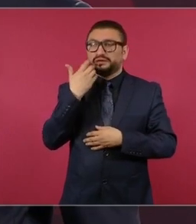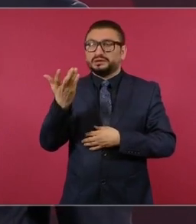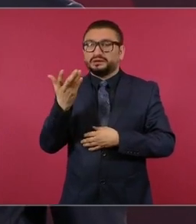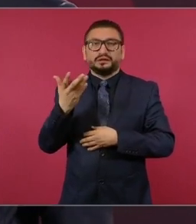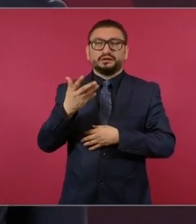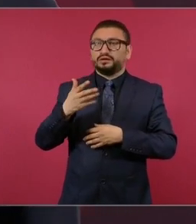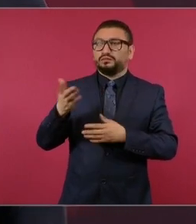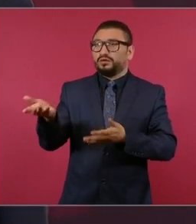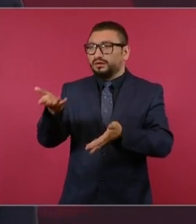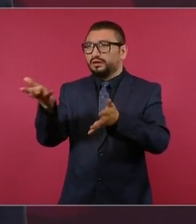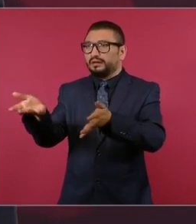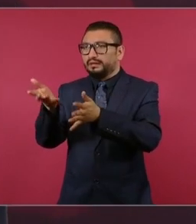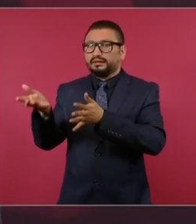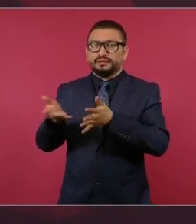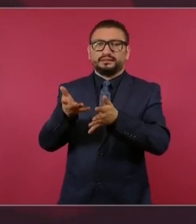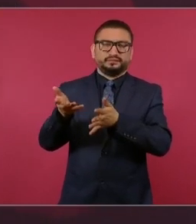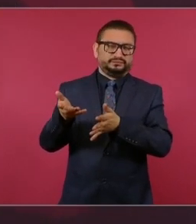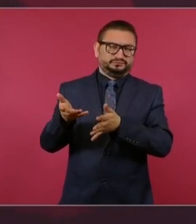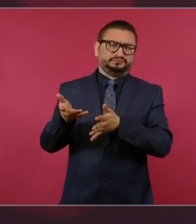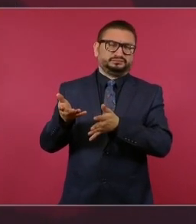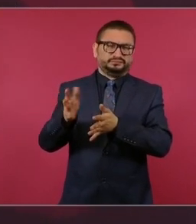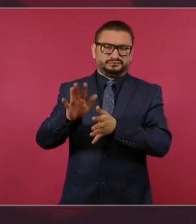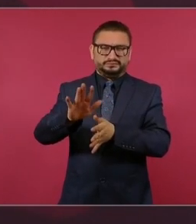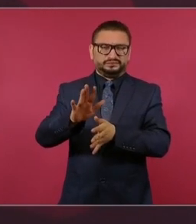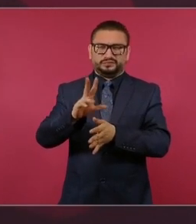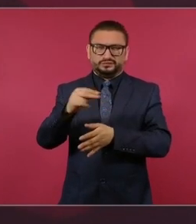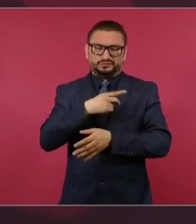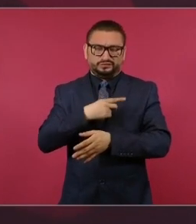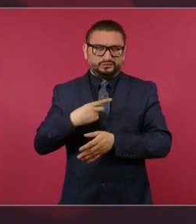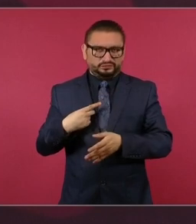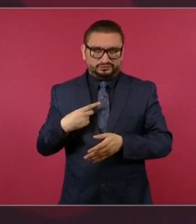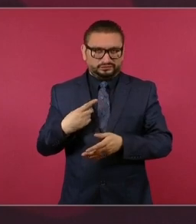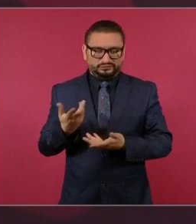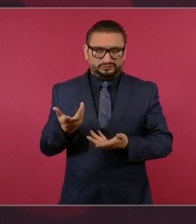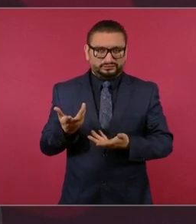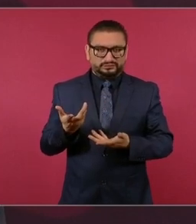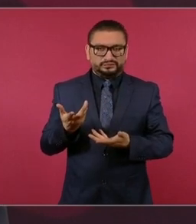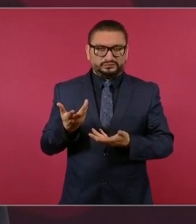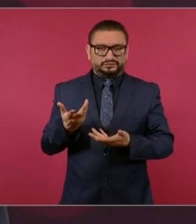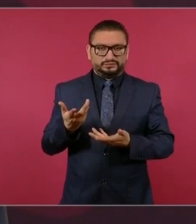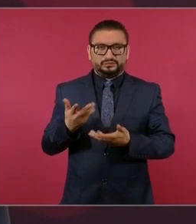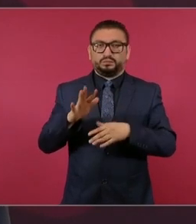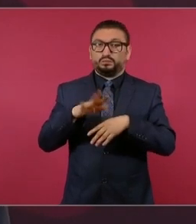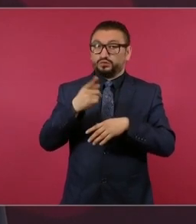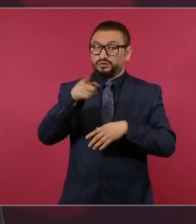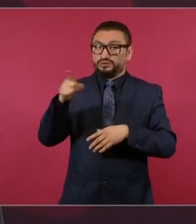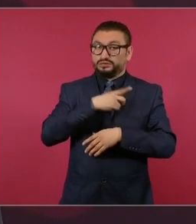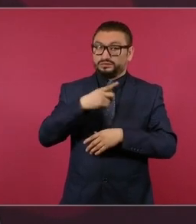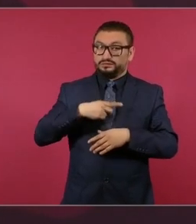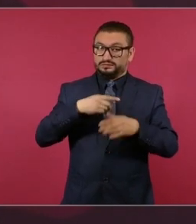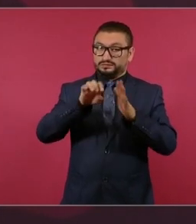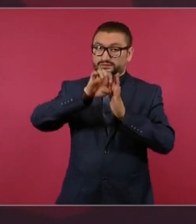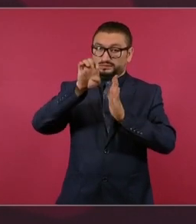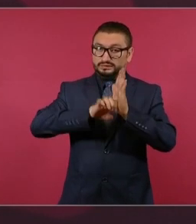de todos, y no deberían de hacerlo por ética.